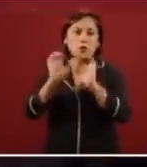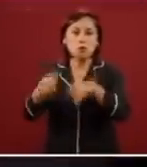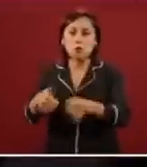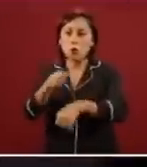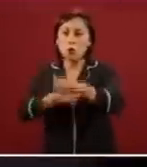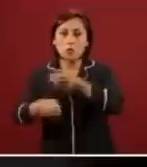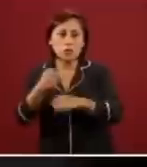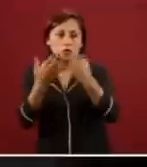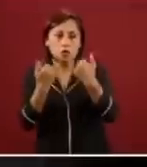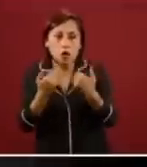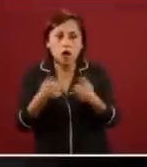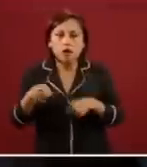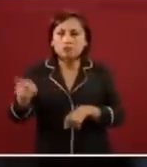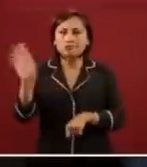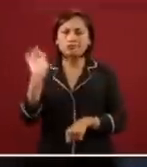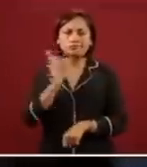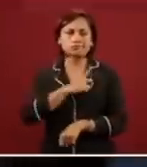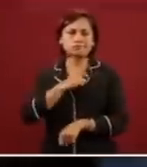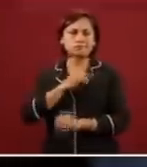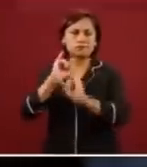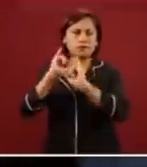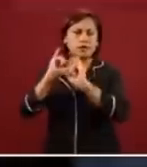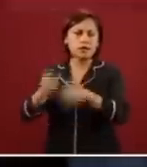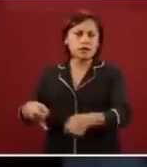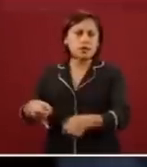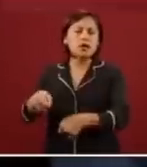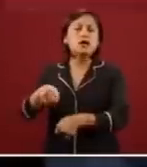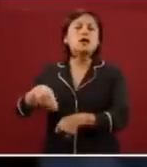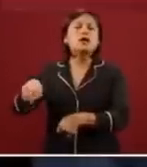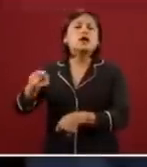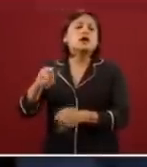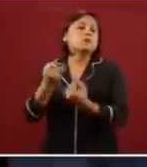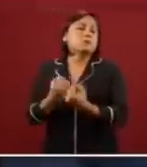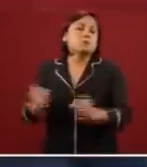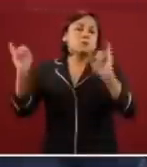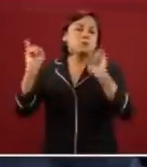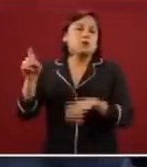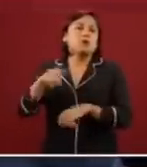con un medio o que tienen relaciones con varios medios de comunicación porque cubren